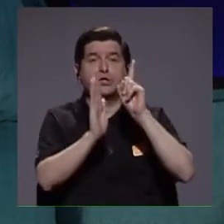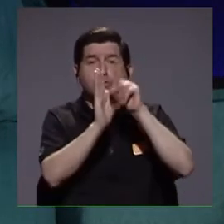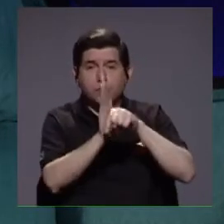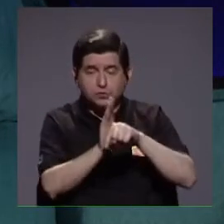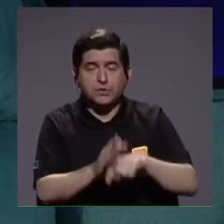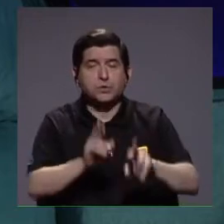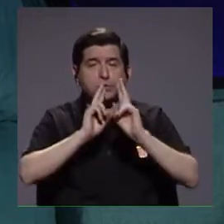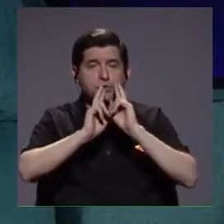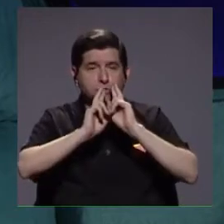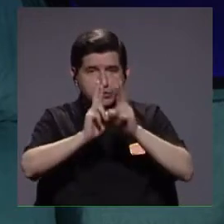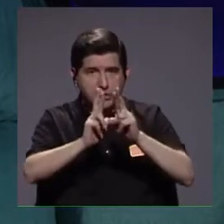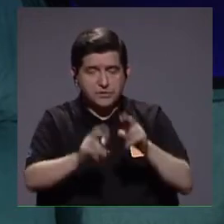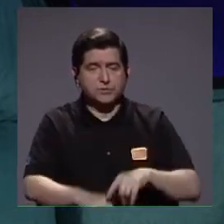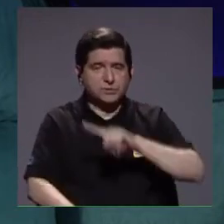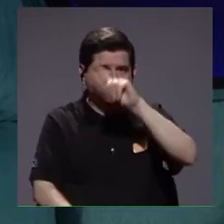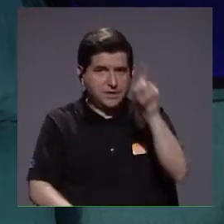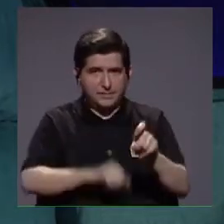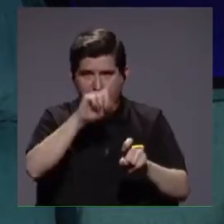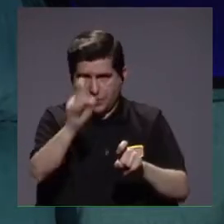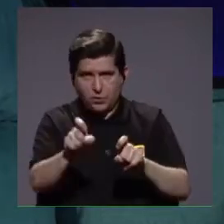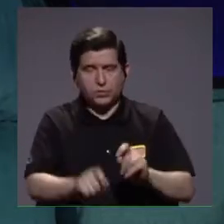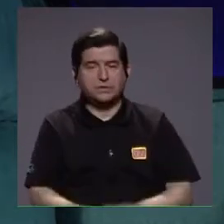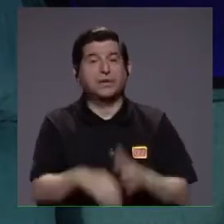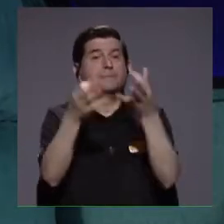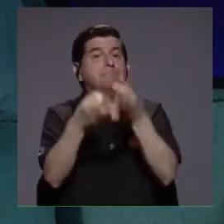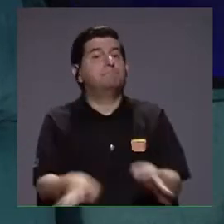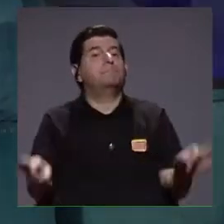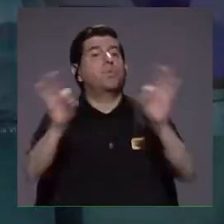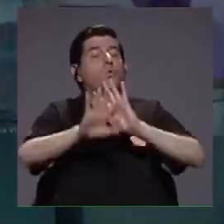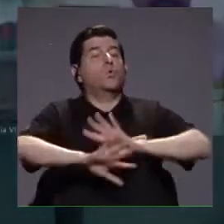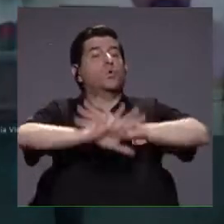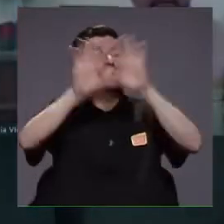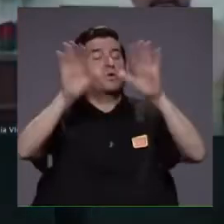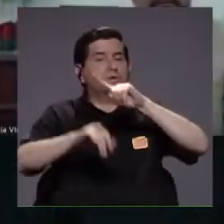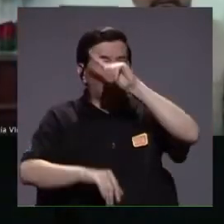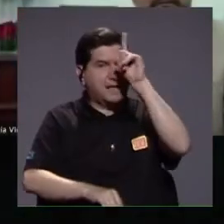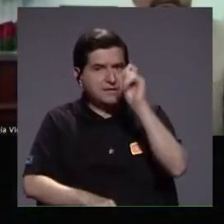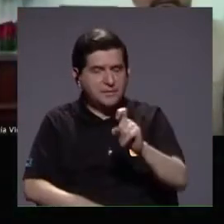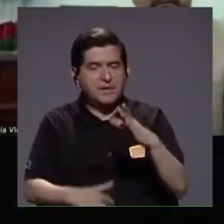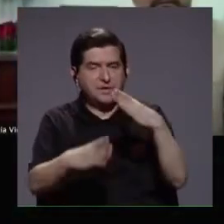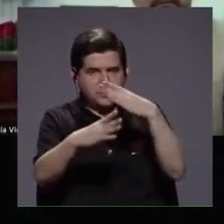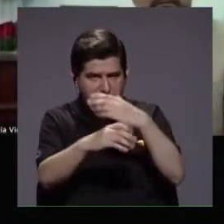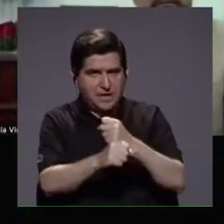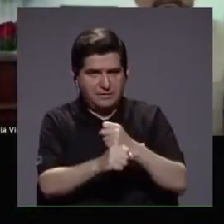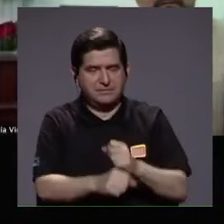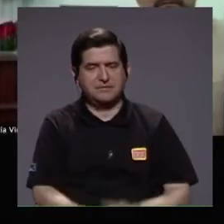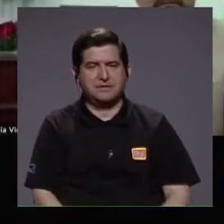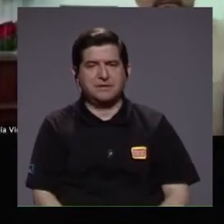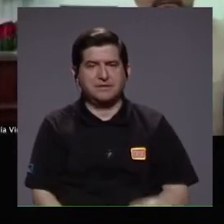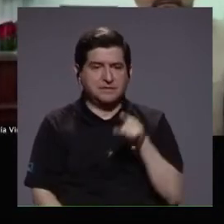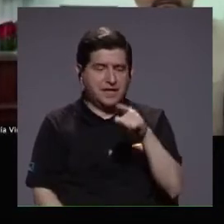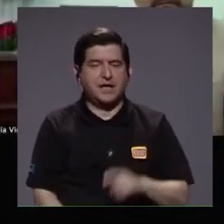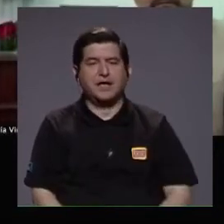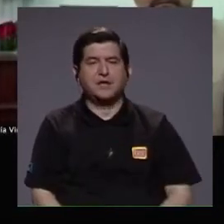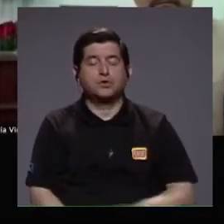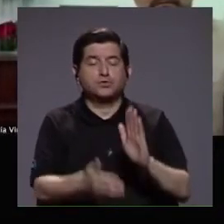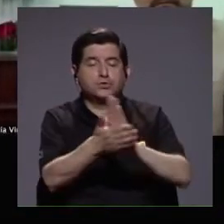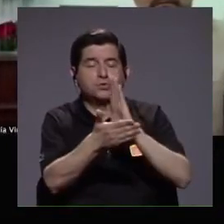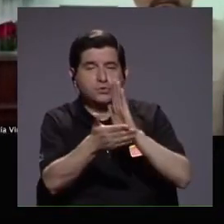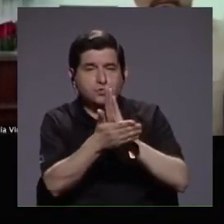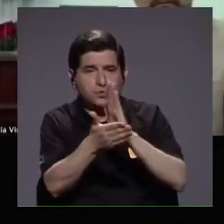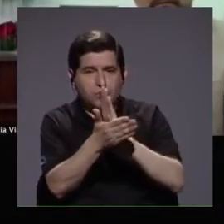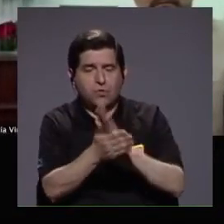de 2 minutos para responder las siguientes preguntas. Es importante aclarar que las preguntas que se realizarán llegaron a